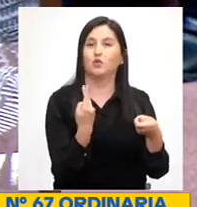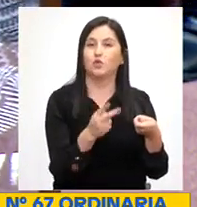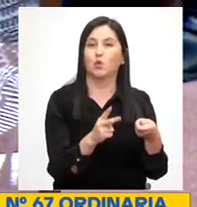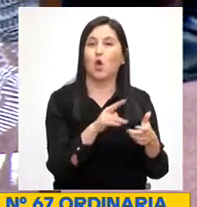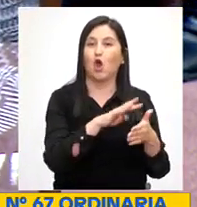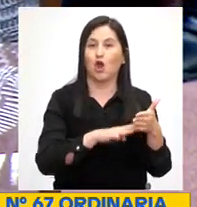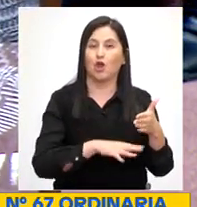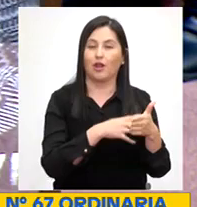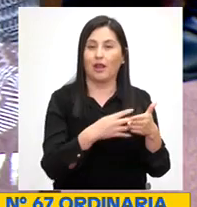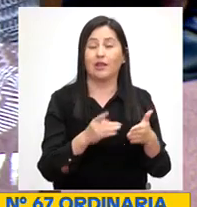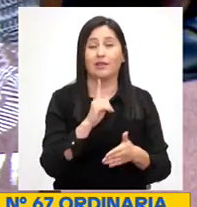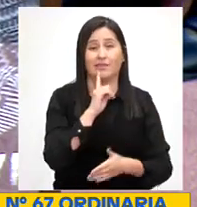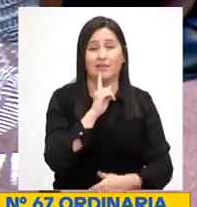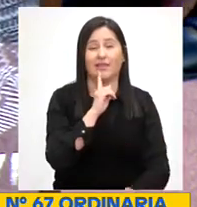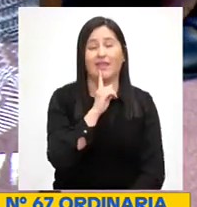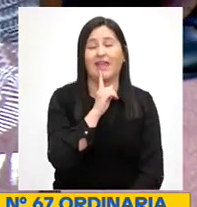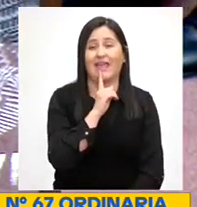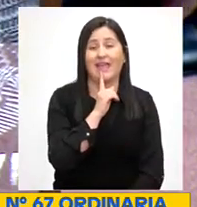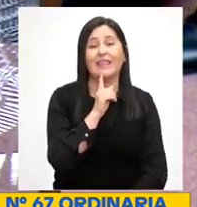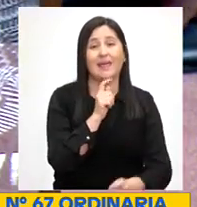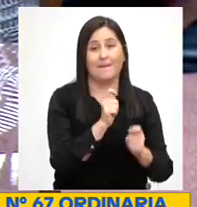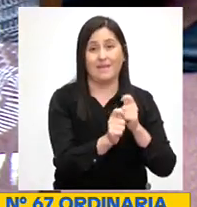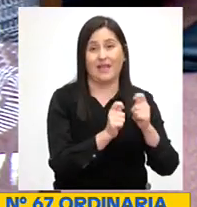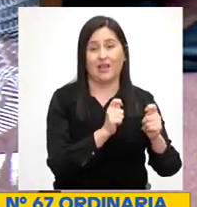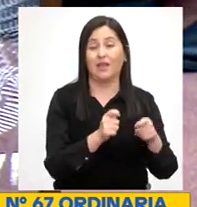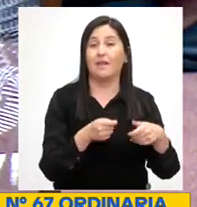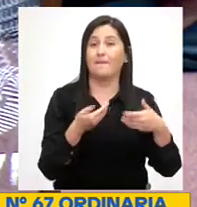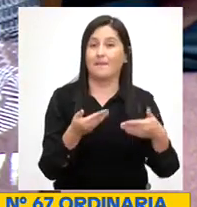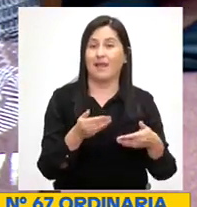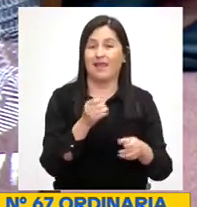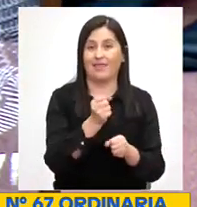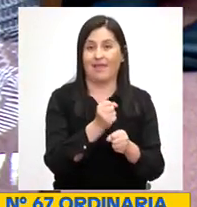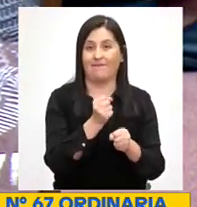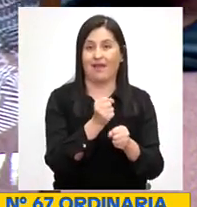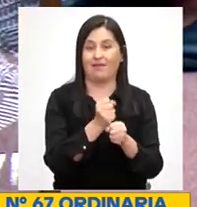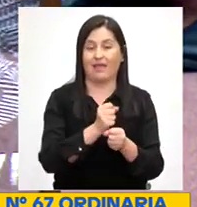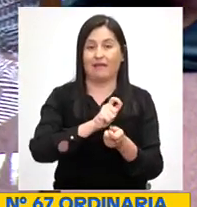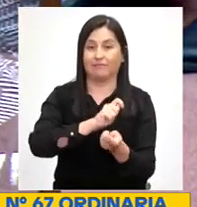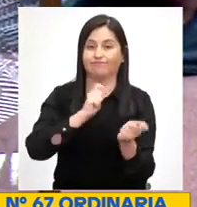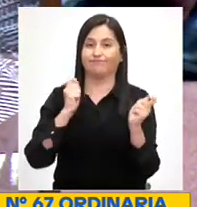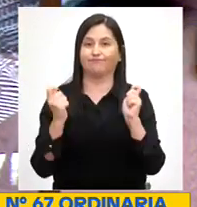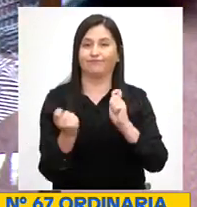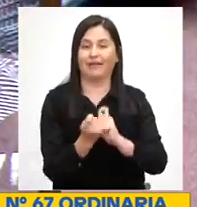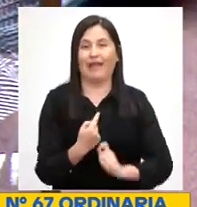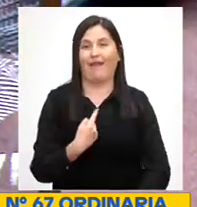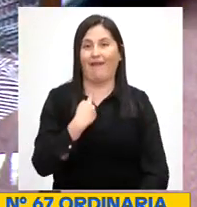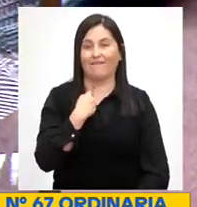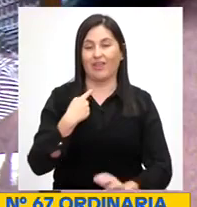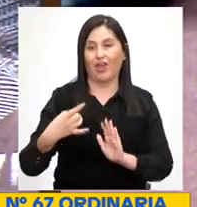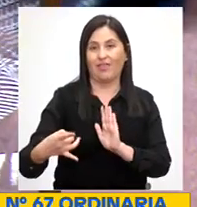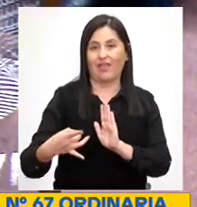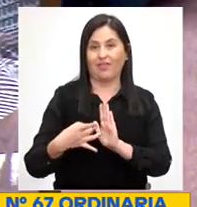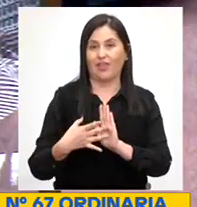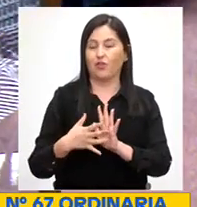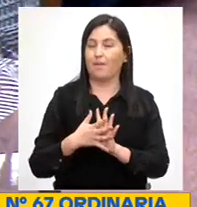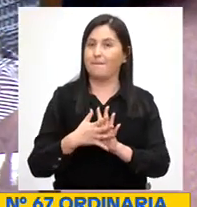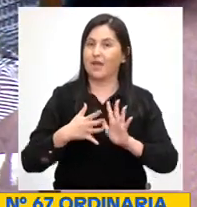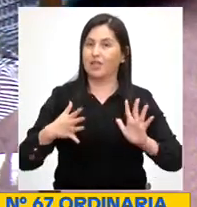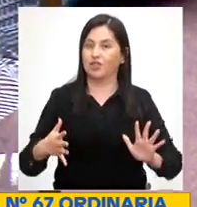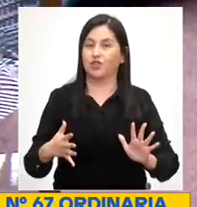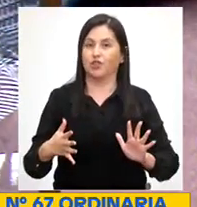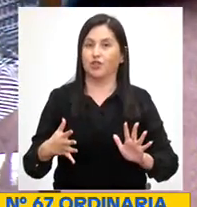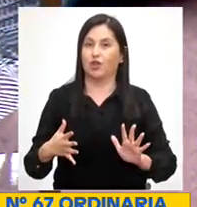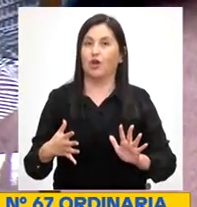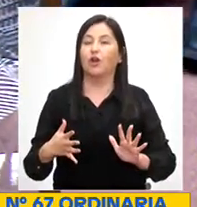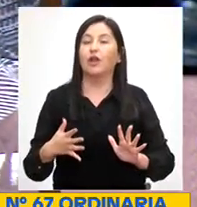lleva riesgo Lamentablemente para las trabajadoras y los trabajadores que se han transformado en Víctimas de los delitos de mayor connotación pública y